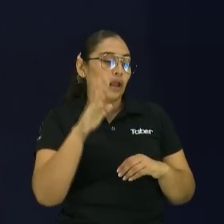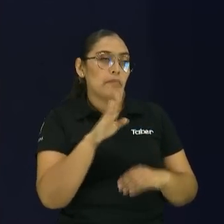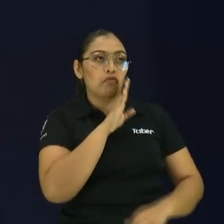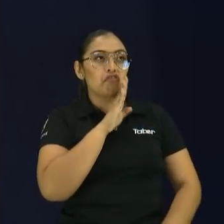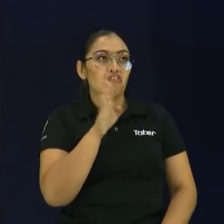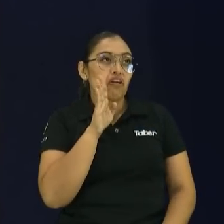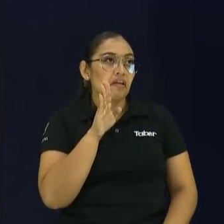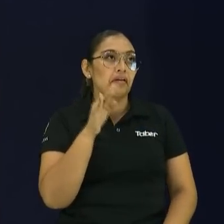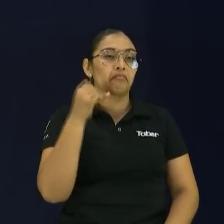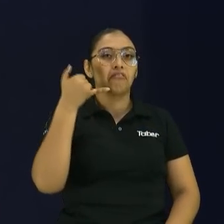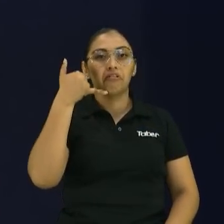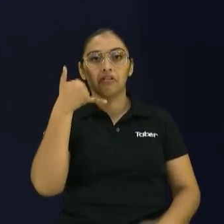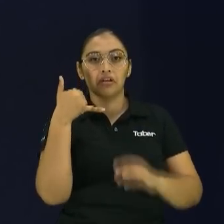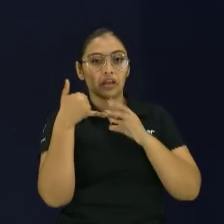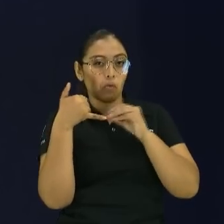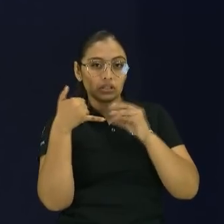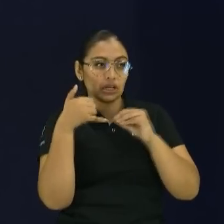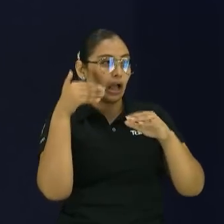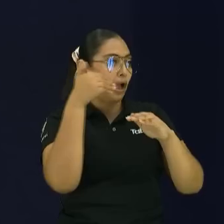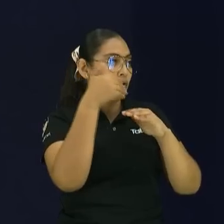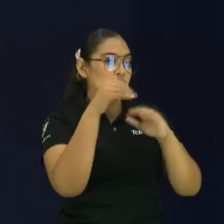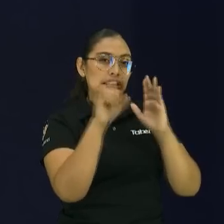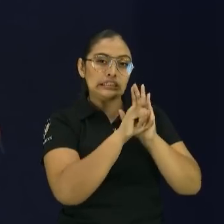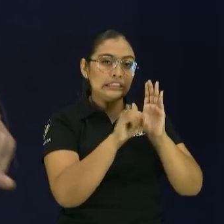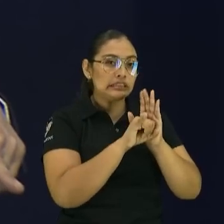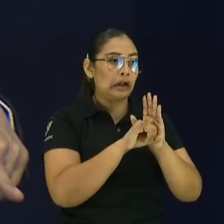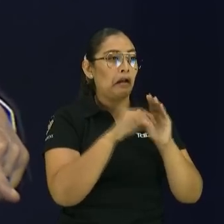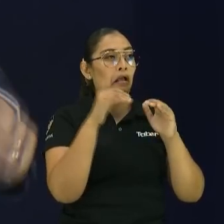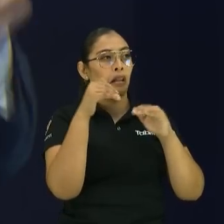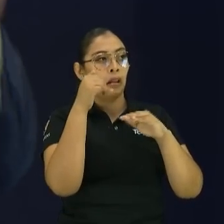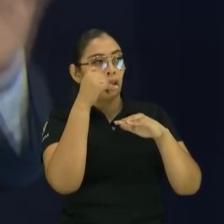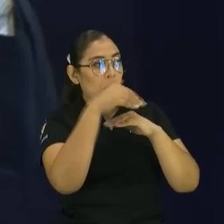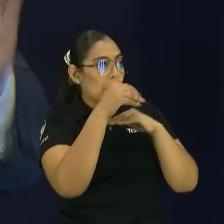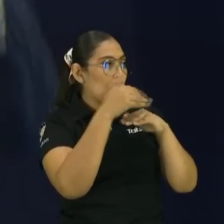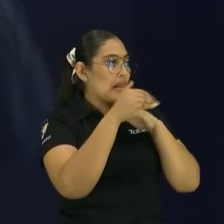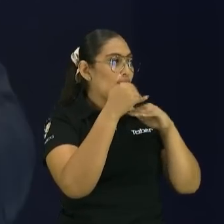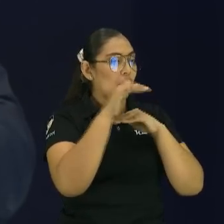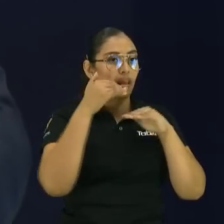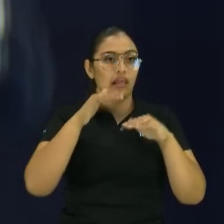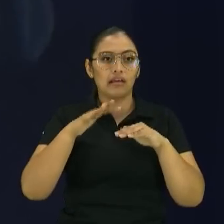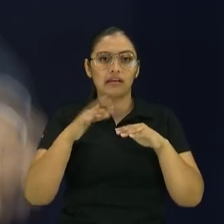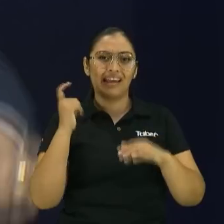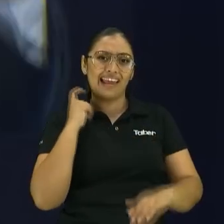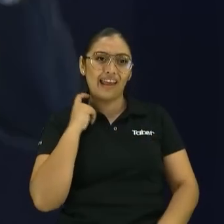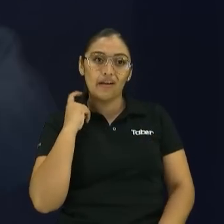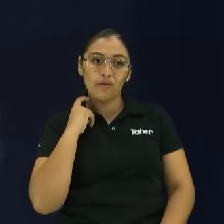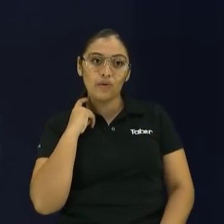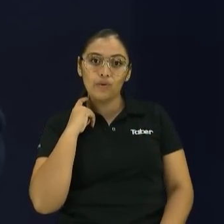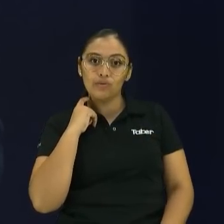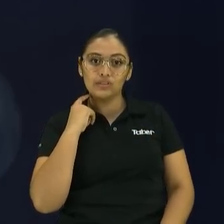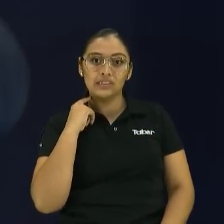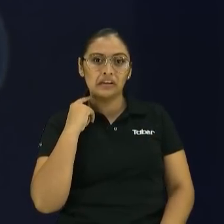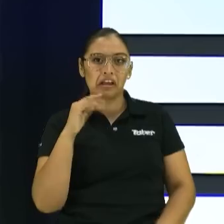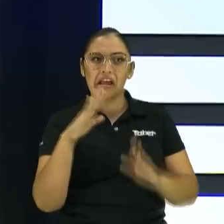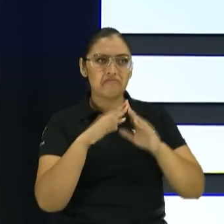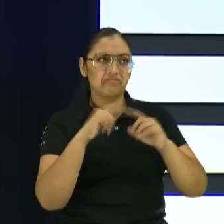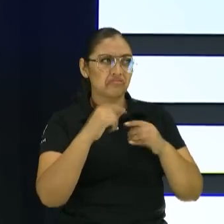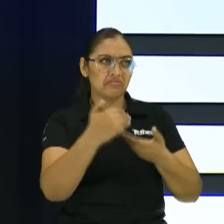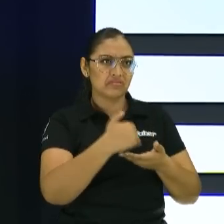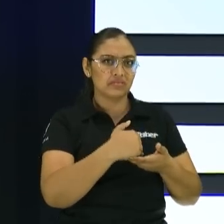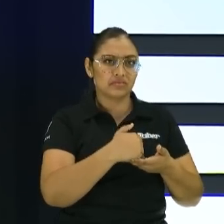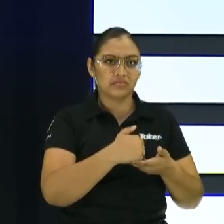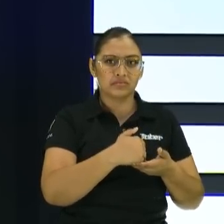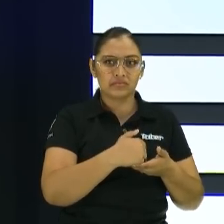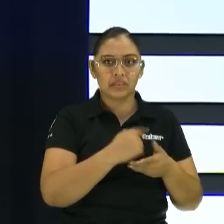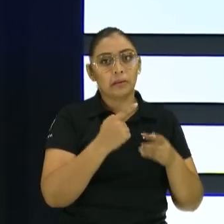todo y tengo amigos que teniéndolo todo nunca pone una excusa para no venir a la casa del señor y su vida